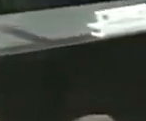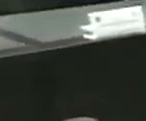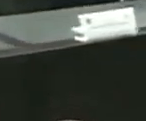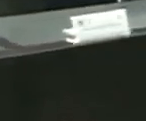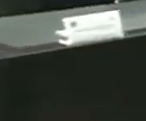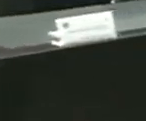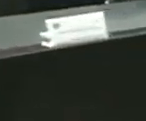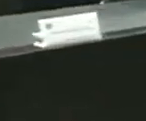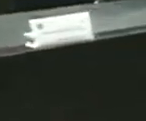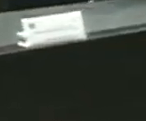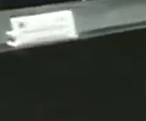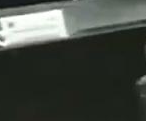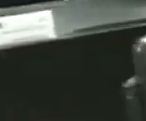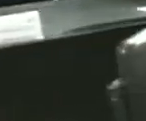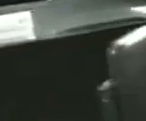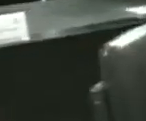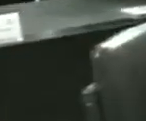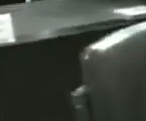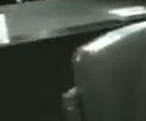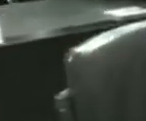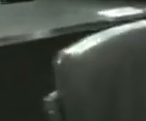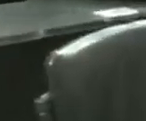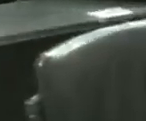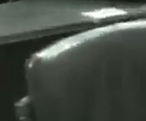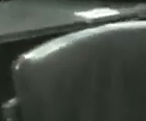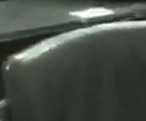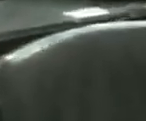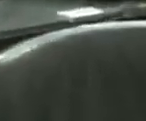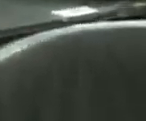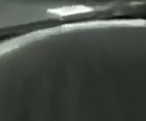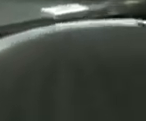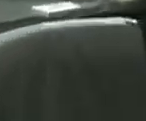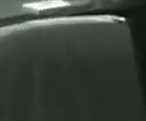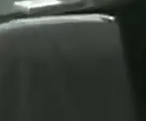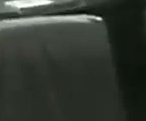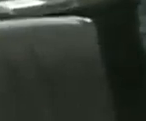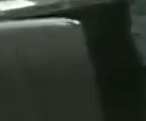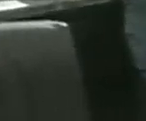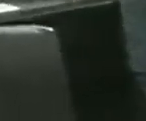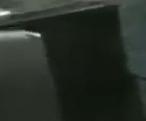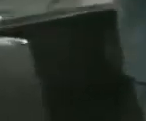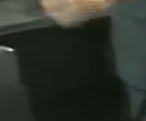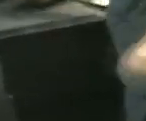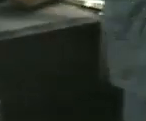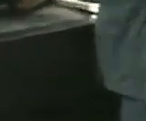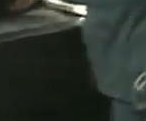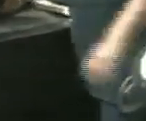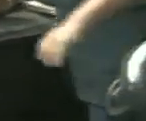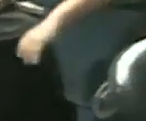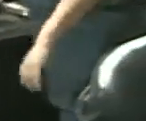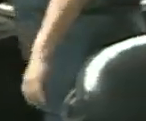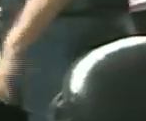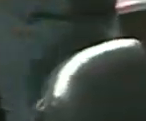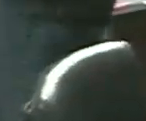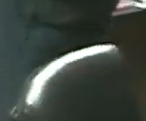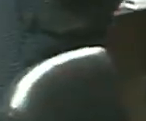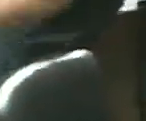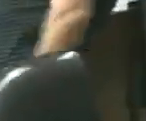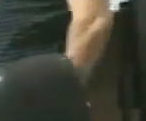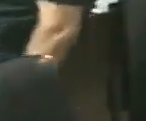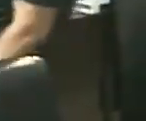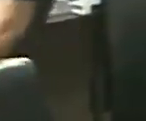desde tempranas horas de la mañana daba a conocer ante todos los medios de comunicación y de manera tentativa el orden del día que se pretende hoy